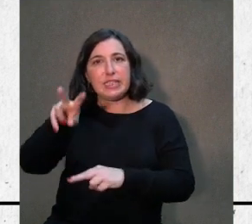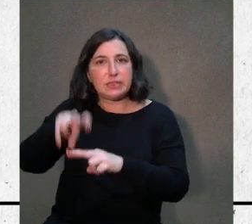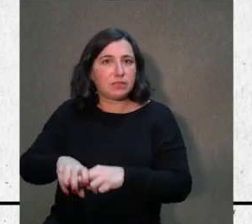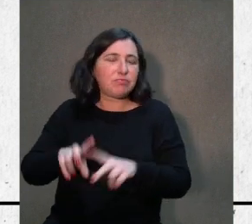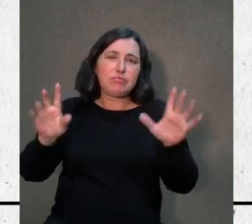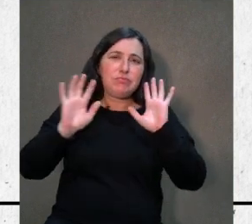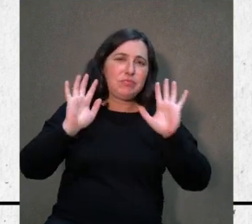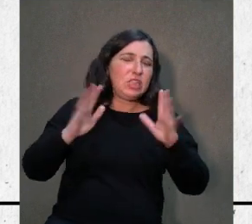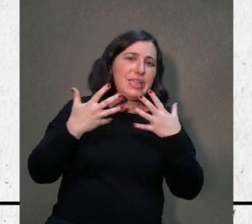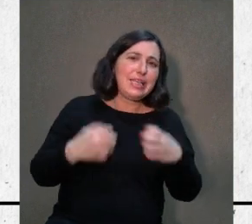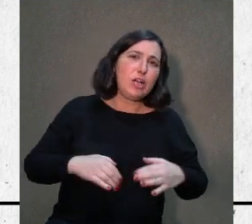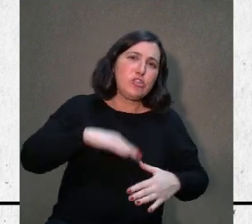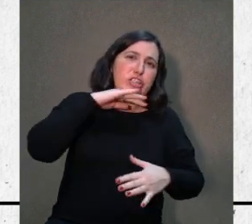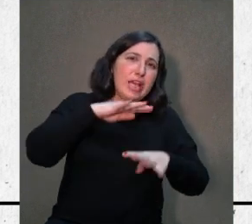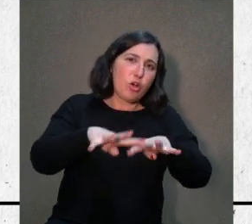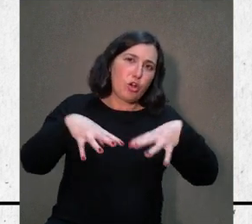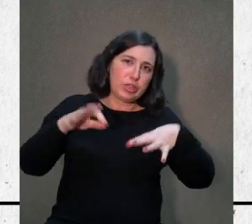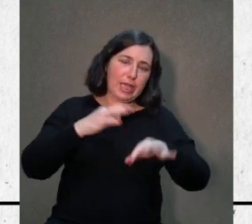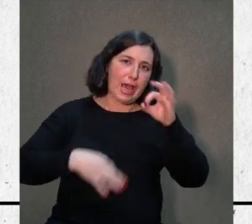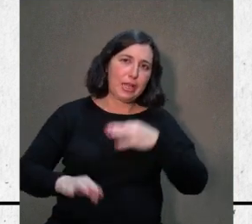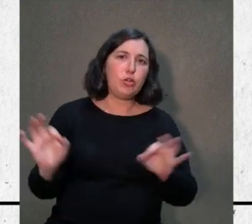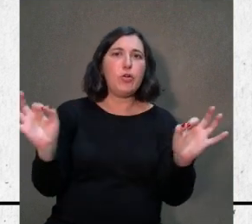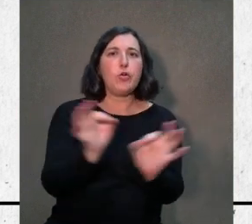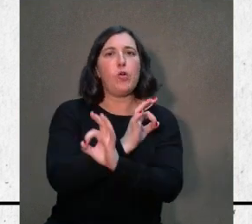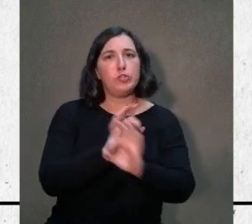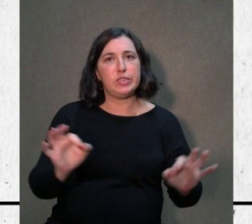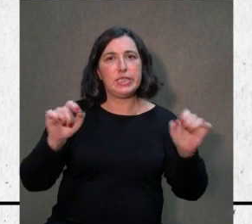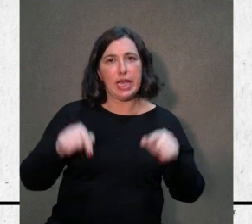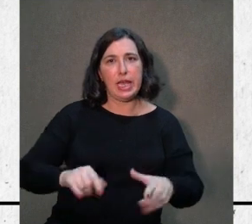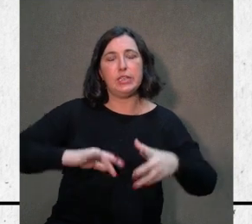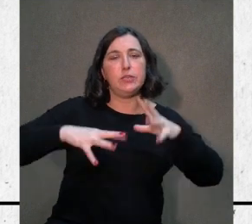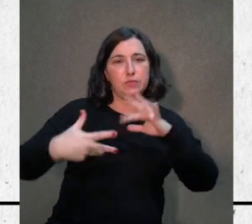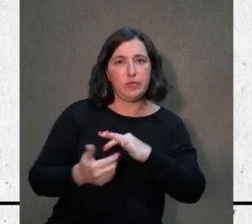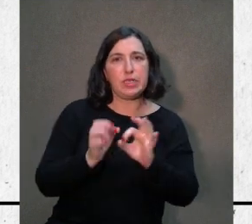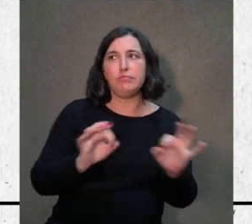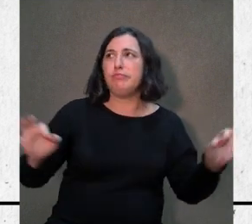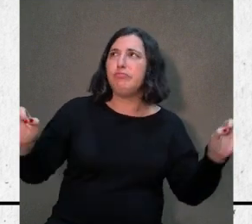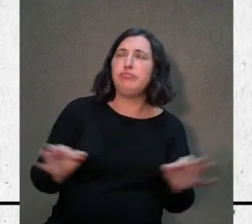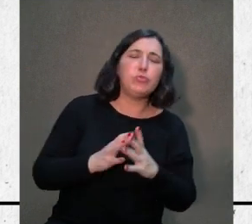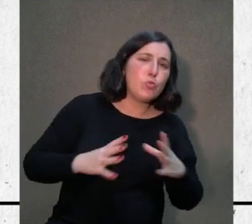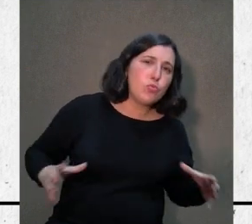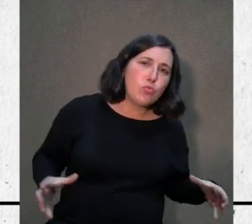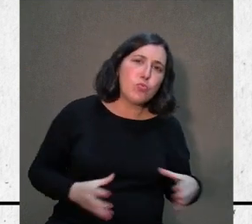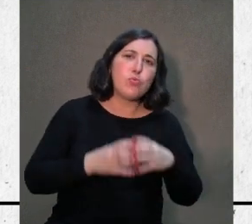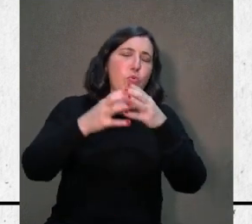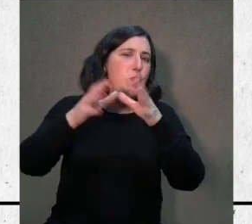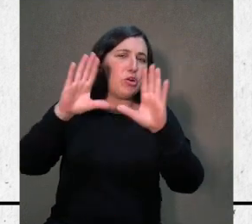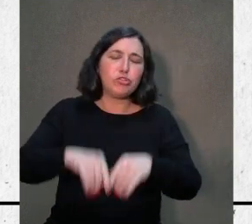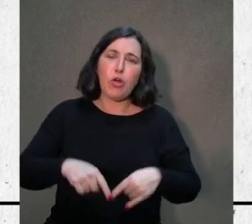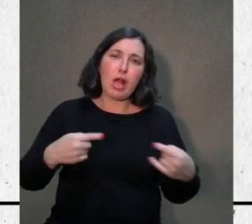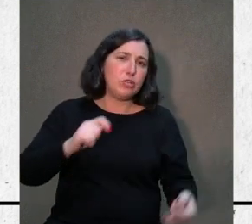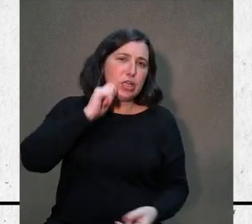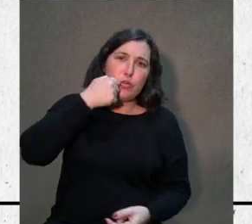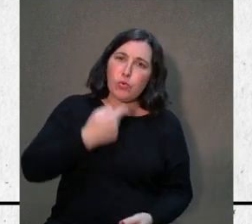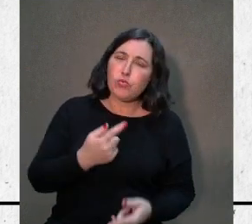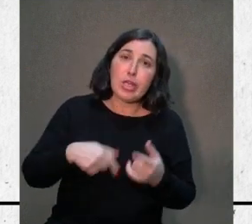vacía de por medio, quiero que se llene el teatro nuevamente, que hagamos conciertos y que toquemos sinfonías enormes, que hagamos Bruckner,